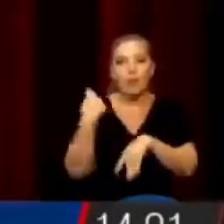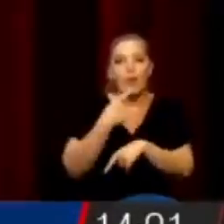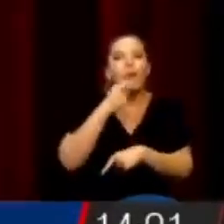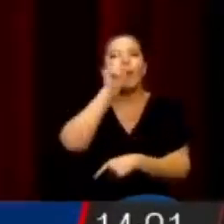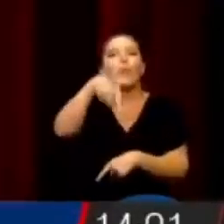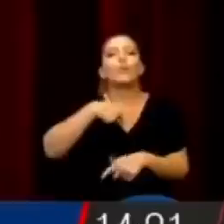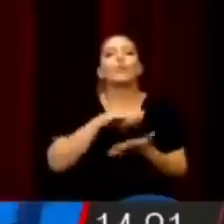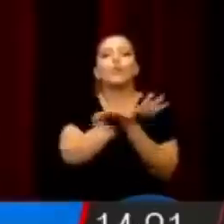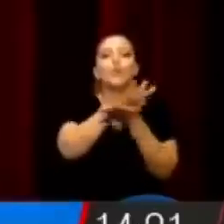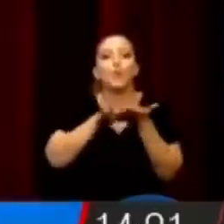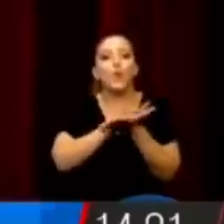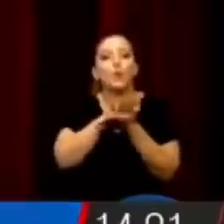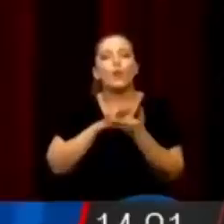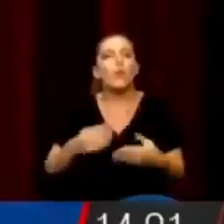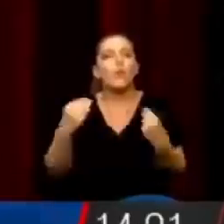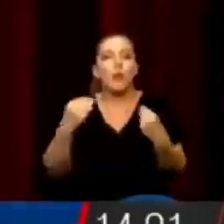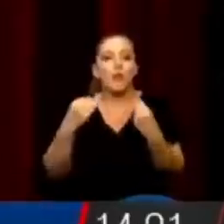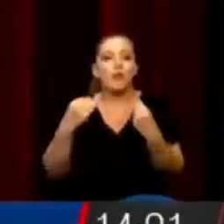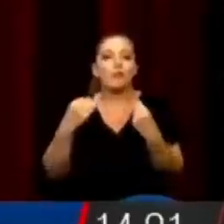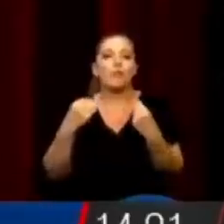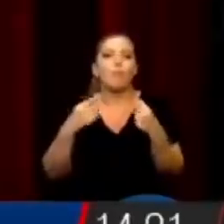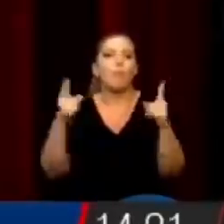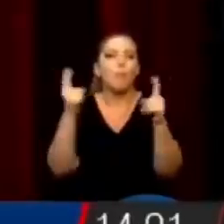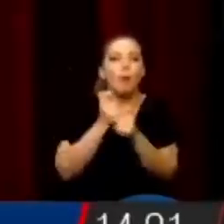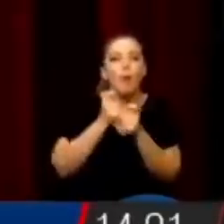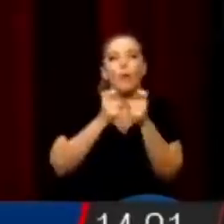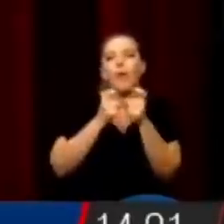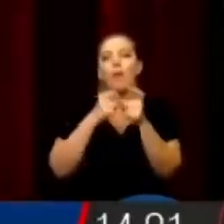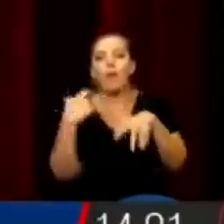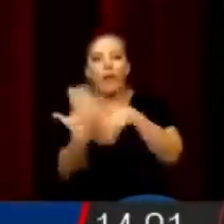soluciones para los problemas que enfrentan todos los